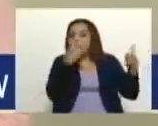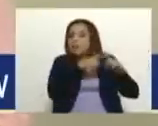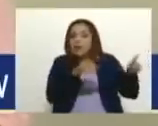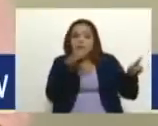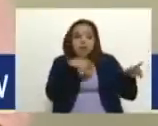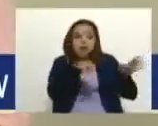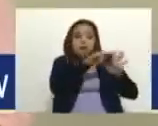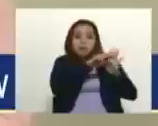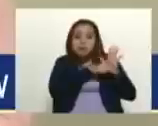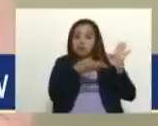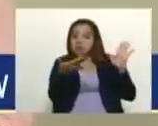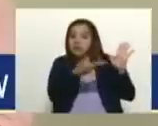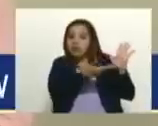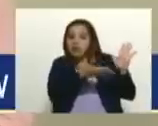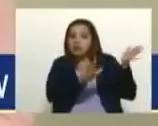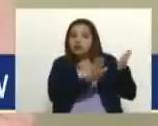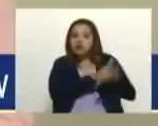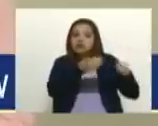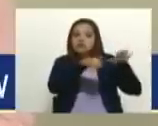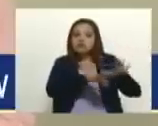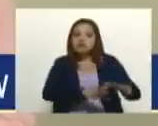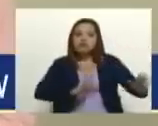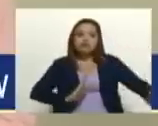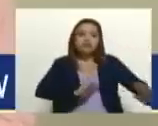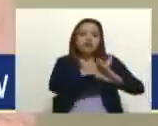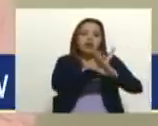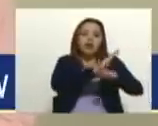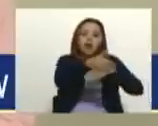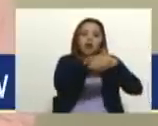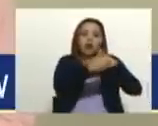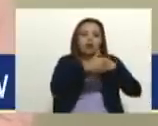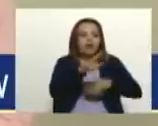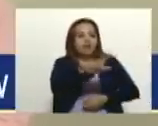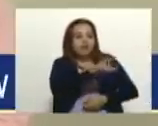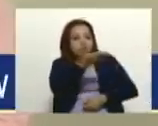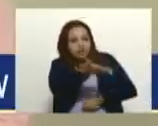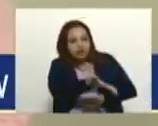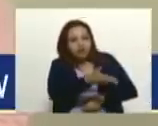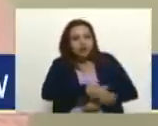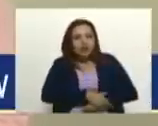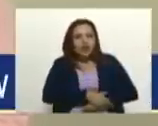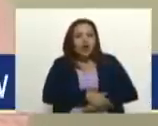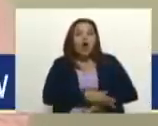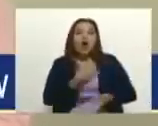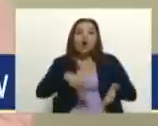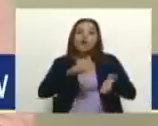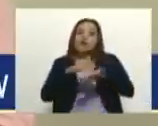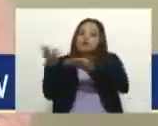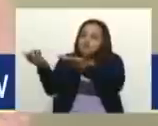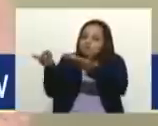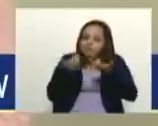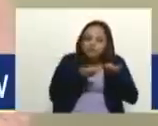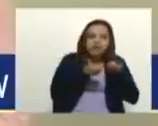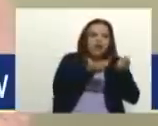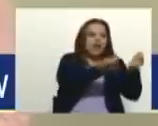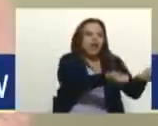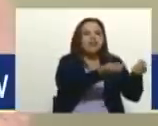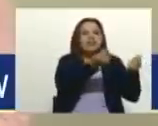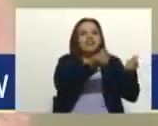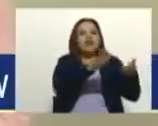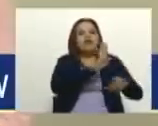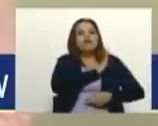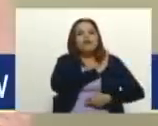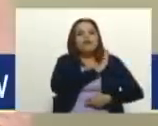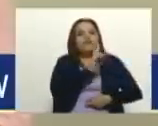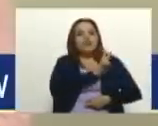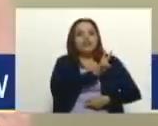ejemplo, el cese del bloqueo contra el país, la devolución de los recursos secuestrados en el